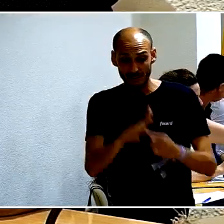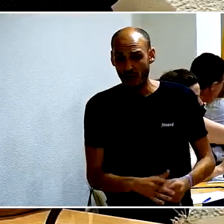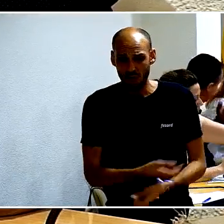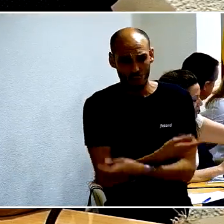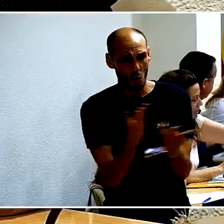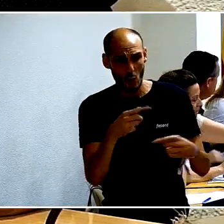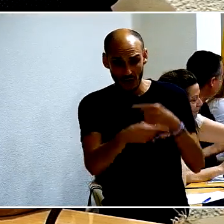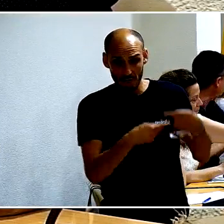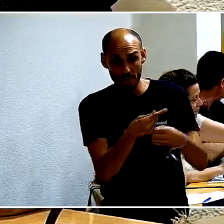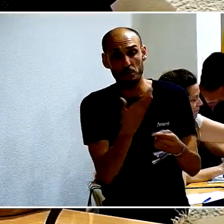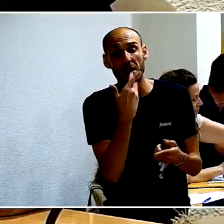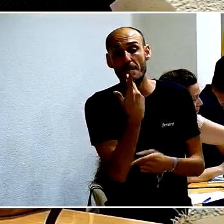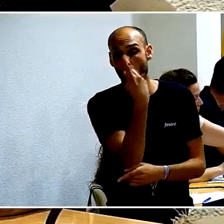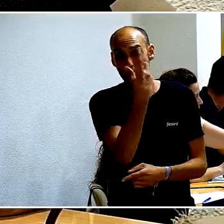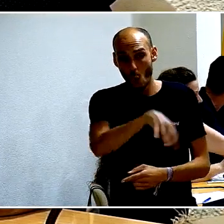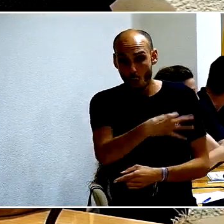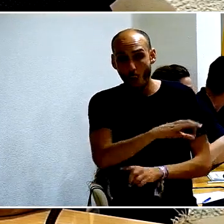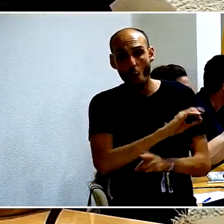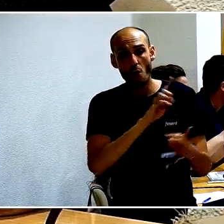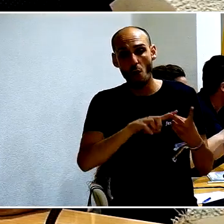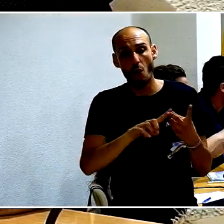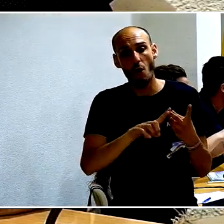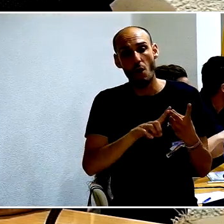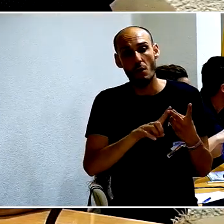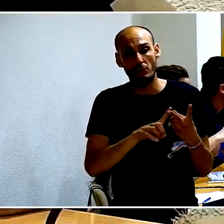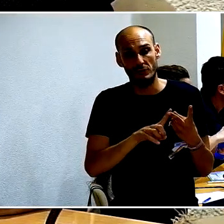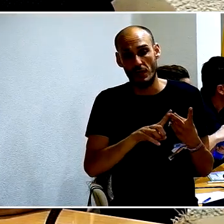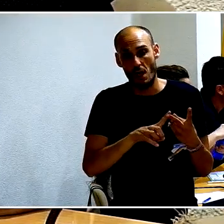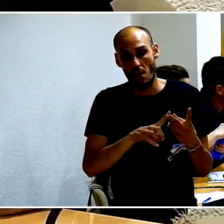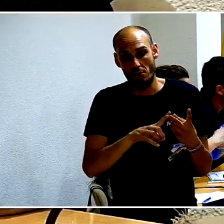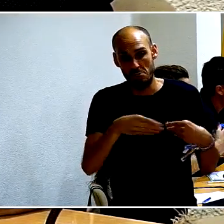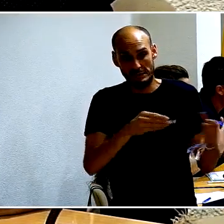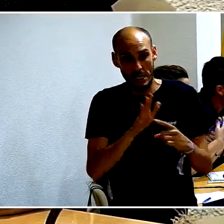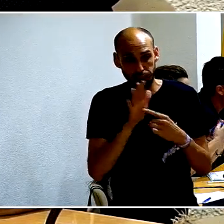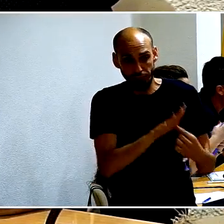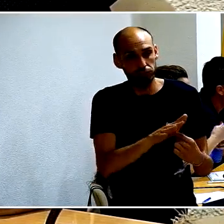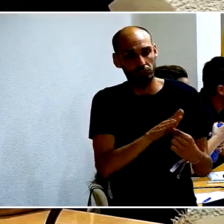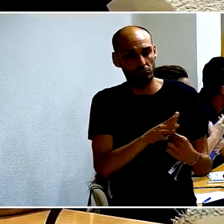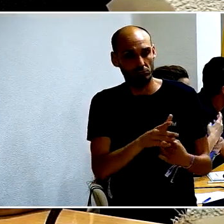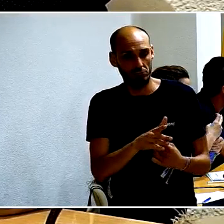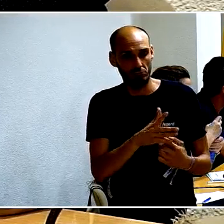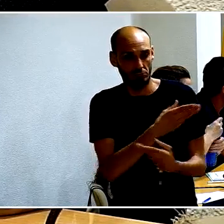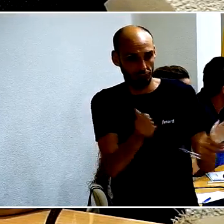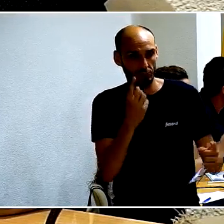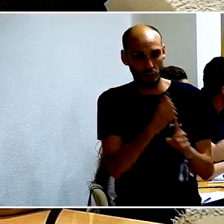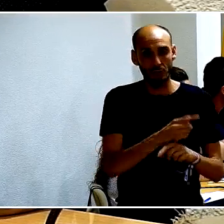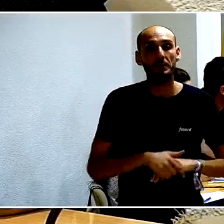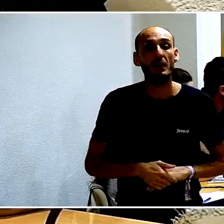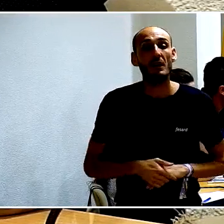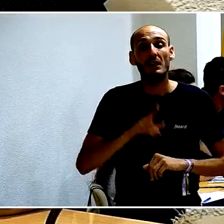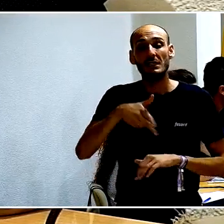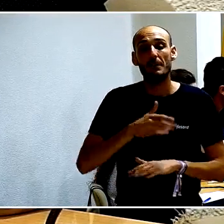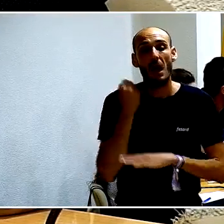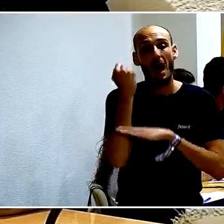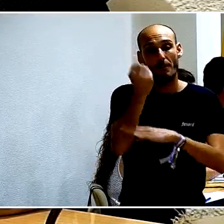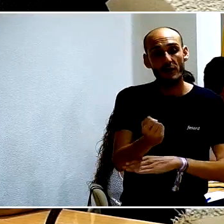familias homoparentales, tanto simbólicamente como materialmente. 5, apoyar de manera efectiva el asociacionismo